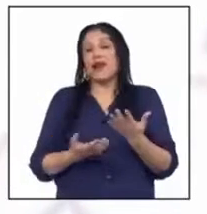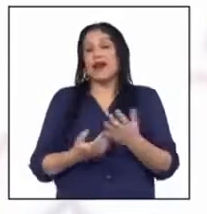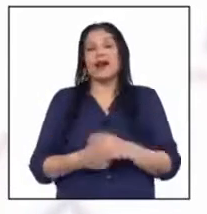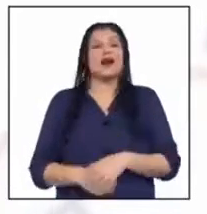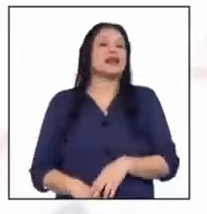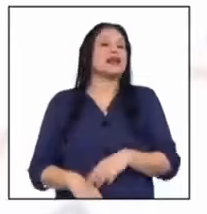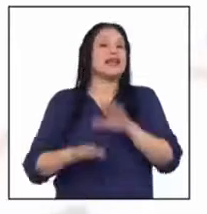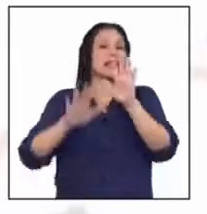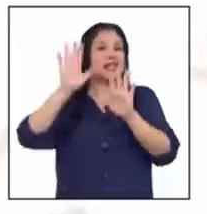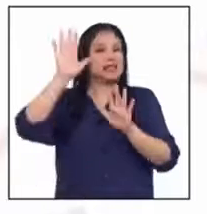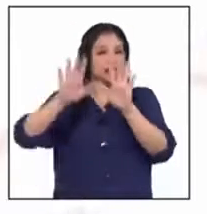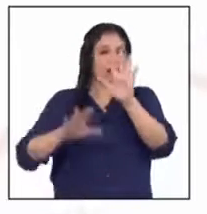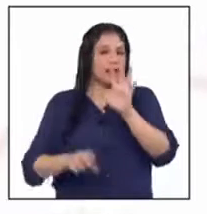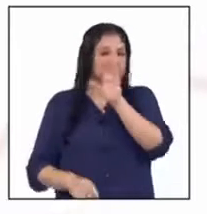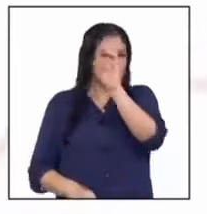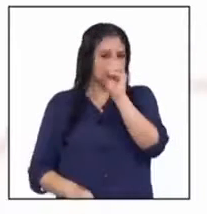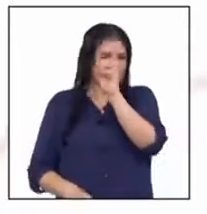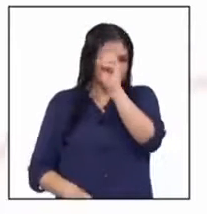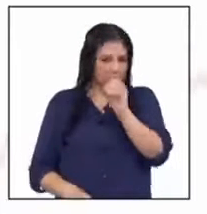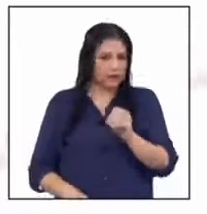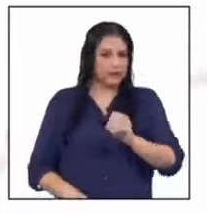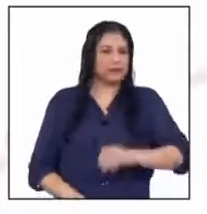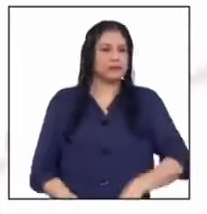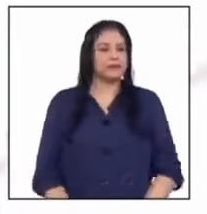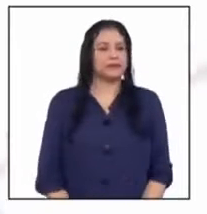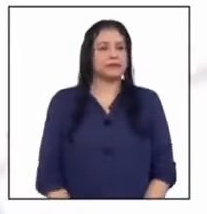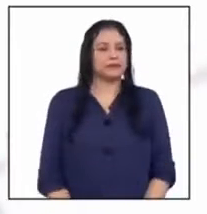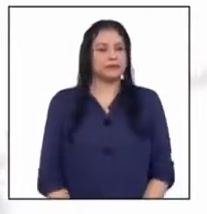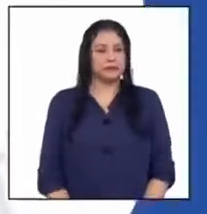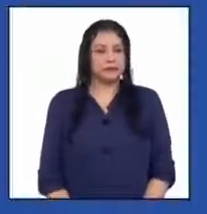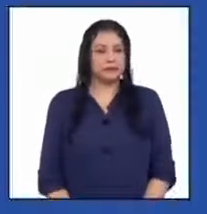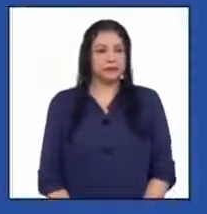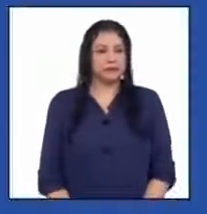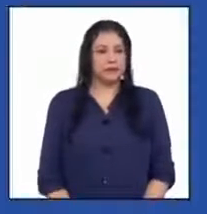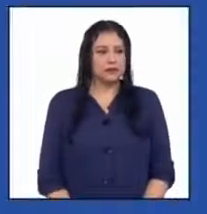es igual a 15%.